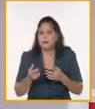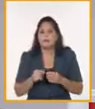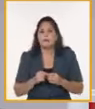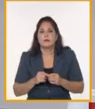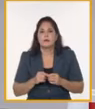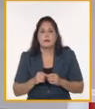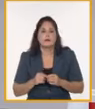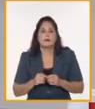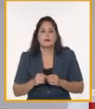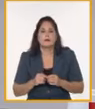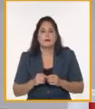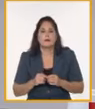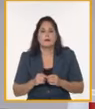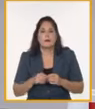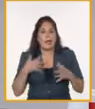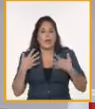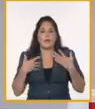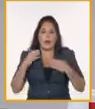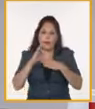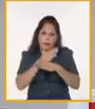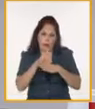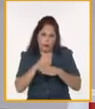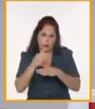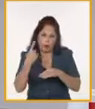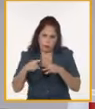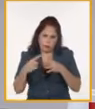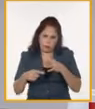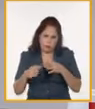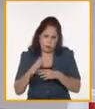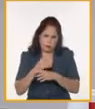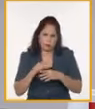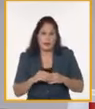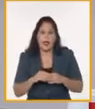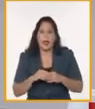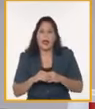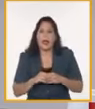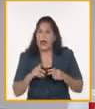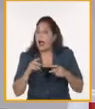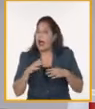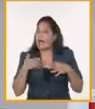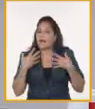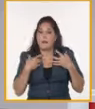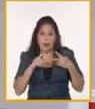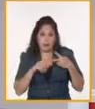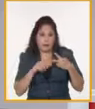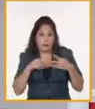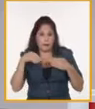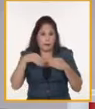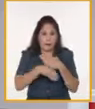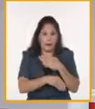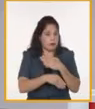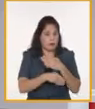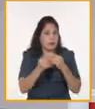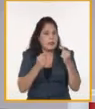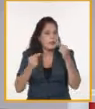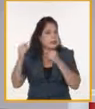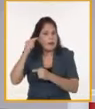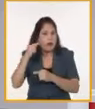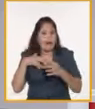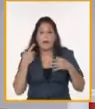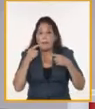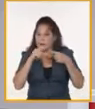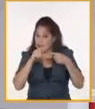de de las actividades secundarias y la actividad secundaria no pueden ir en detrimento de la actividad principal y